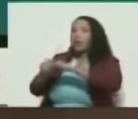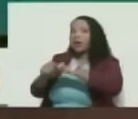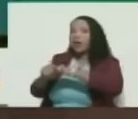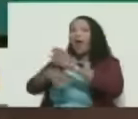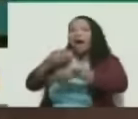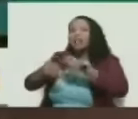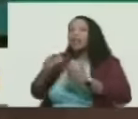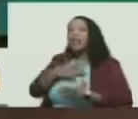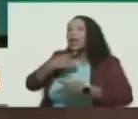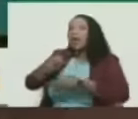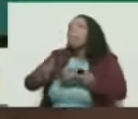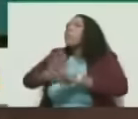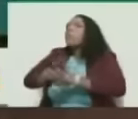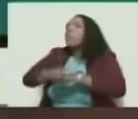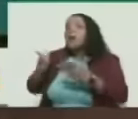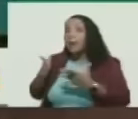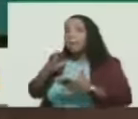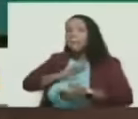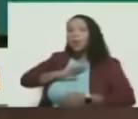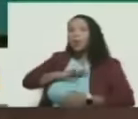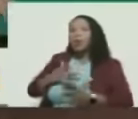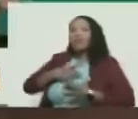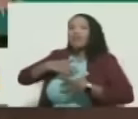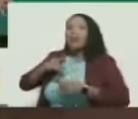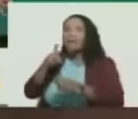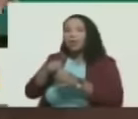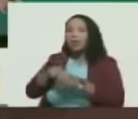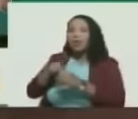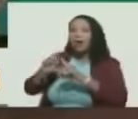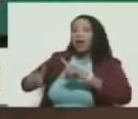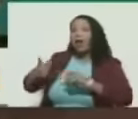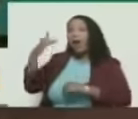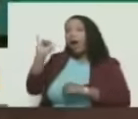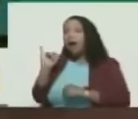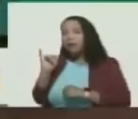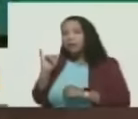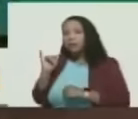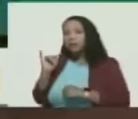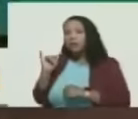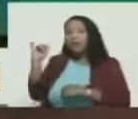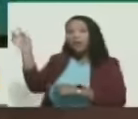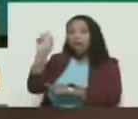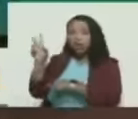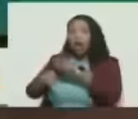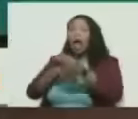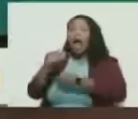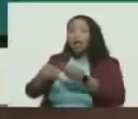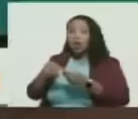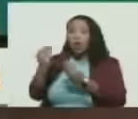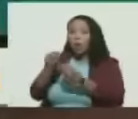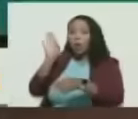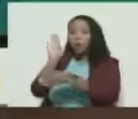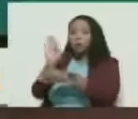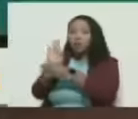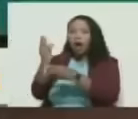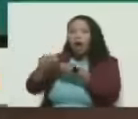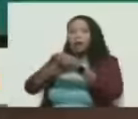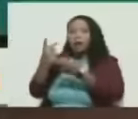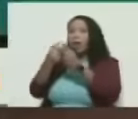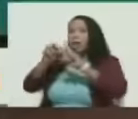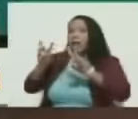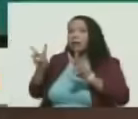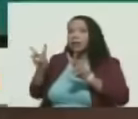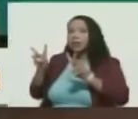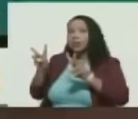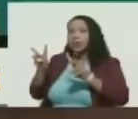los intereses petroleros y energéticos que tiene. Así que Venezuela ha actuado como garante de la paz. Y